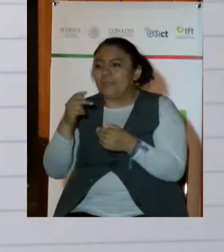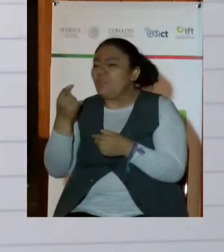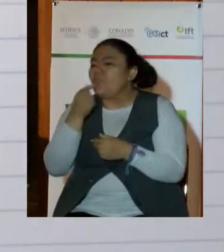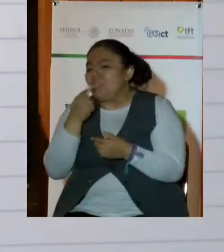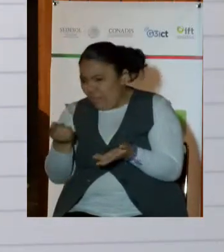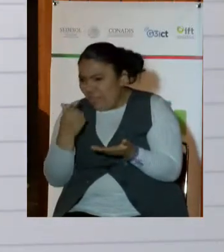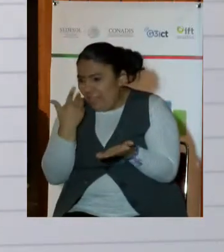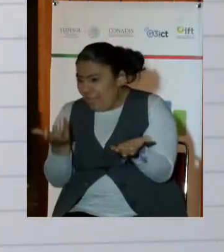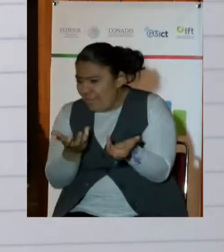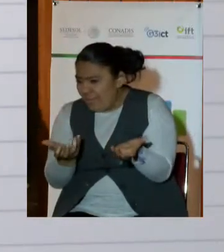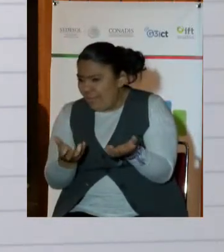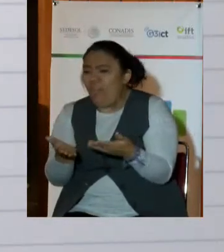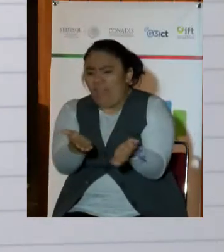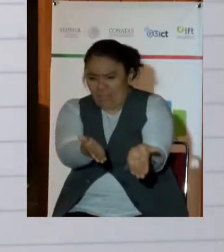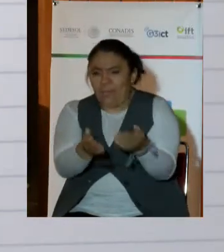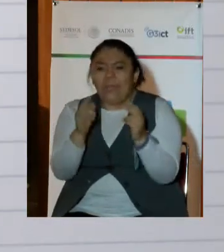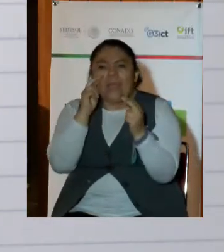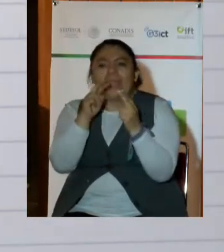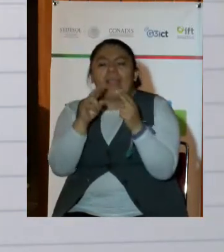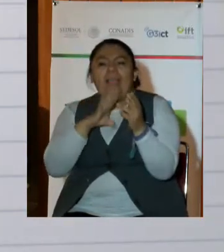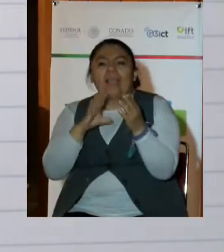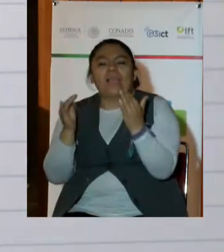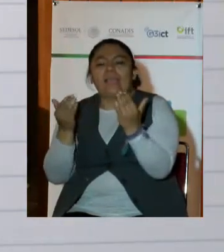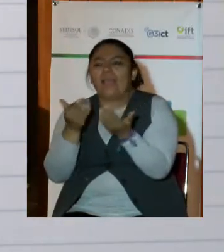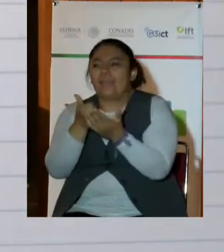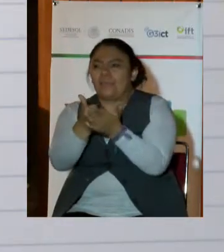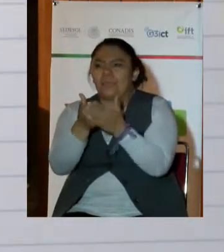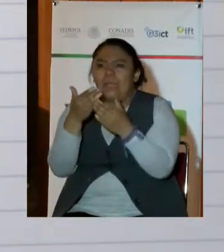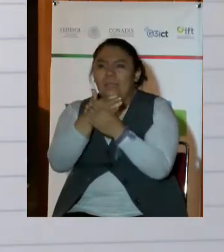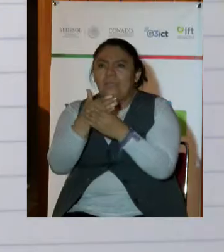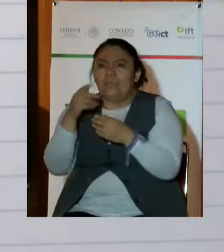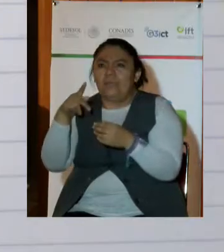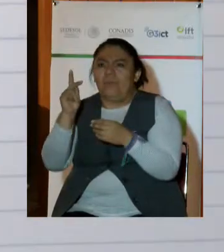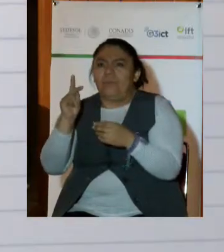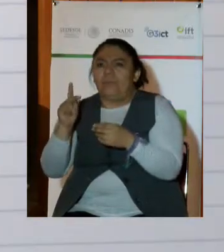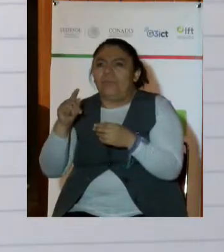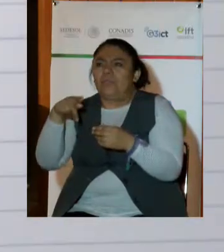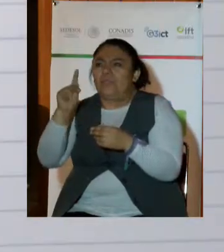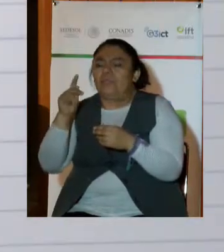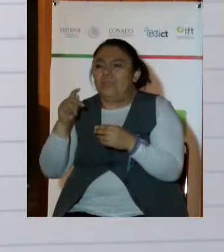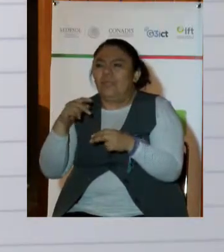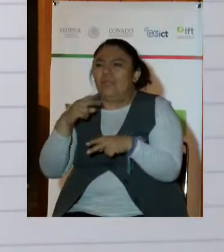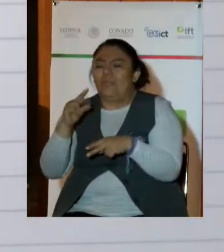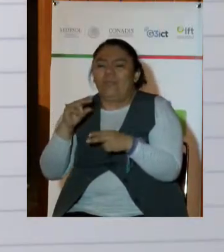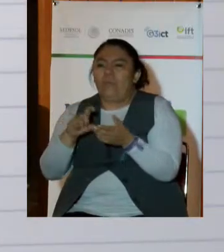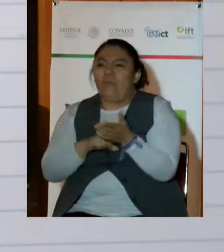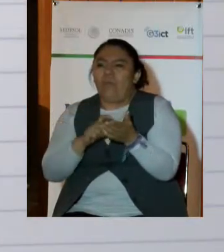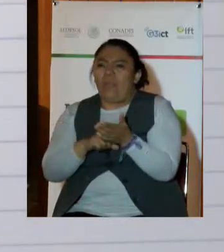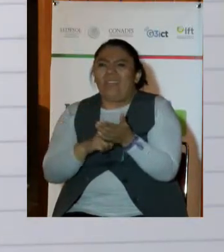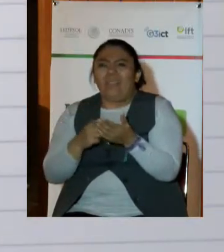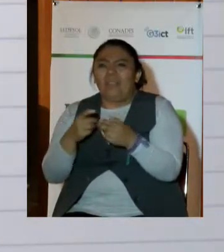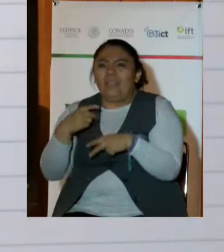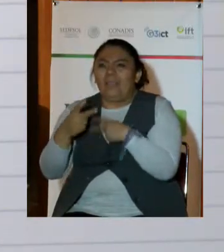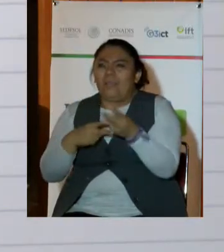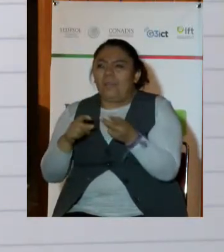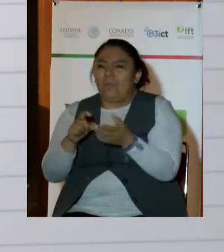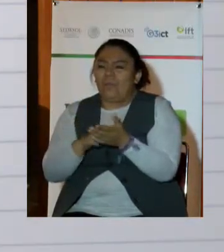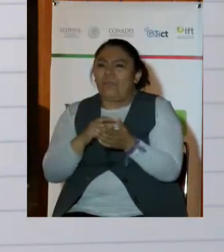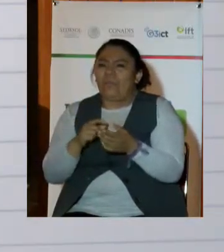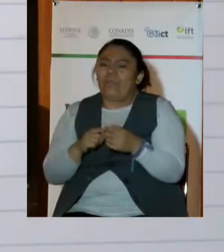de jóvenes que están desarrollando aplicaciones. Entonces aplicaciones a veces útiles, a veces no, pero siempre con esta idea de